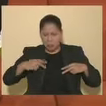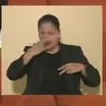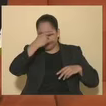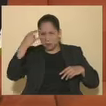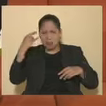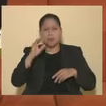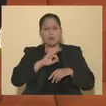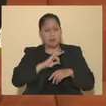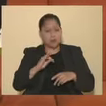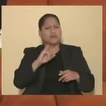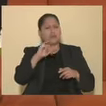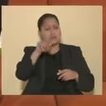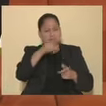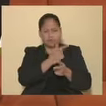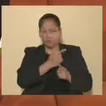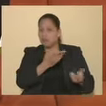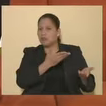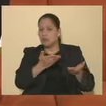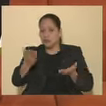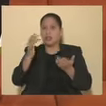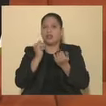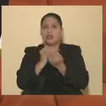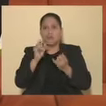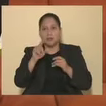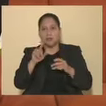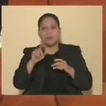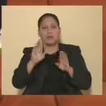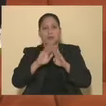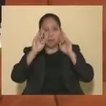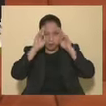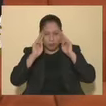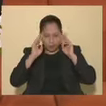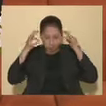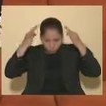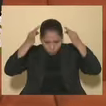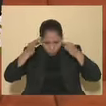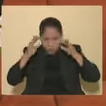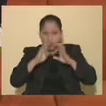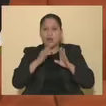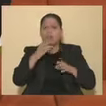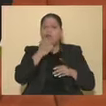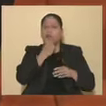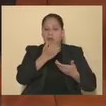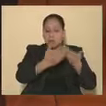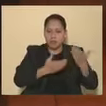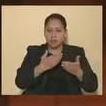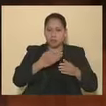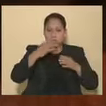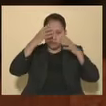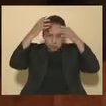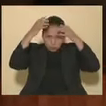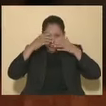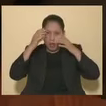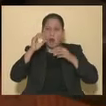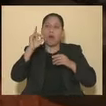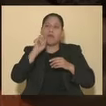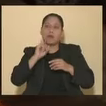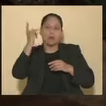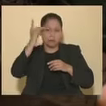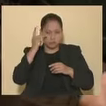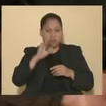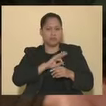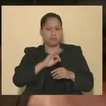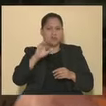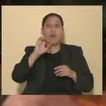Claro, por supuesto. Si ustedes quieren ir disfrazados al tema de monjes, caballeros, princesas, están invitados. Pero como bien decías, allá también va a haber venta de